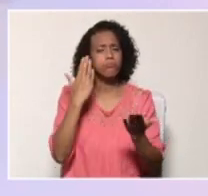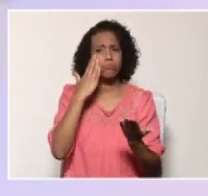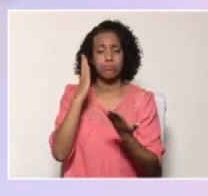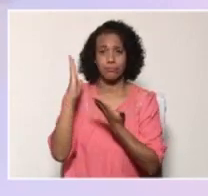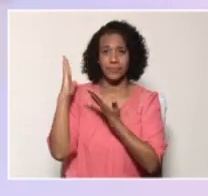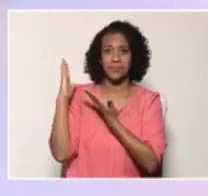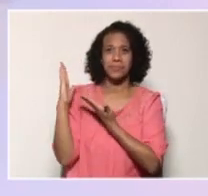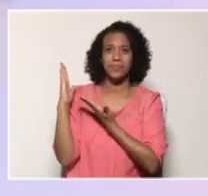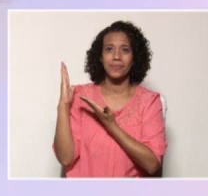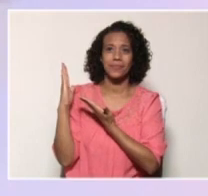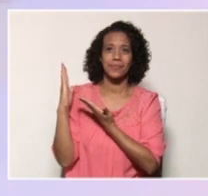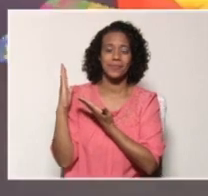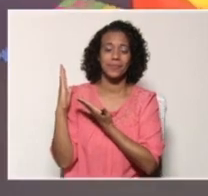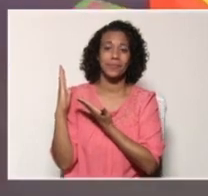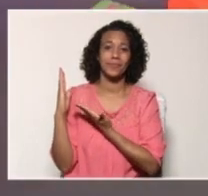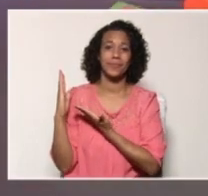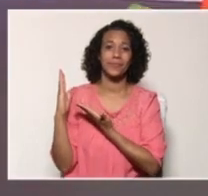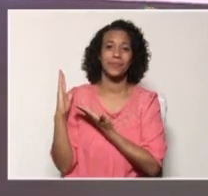la pantalla. Acompáñenme.